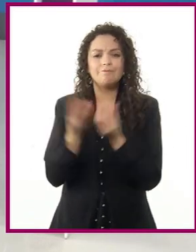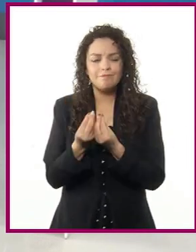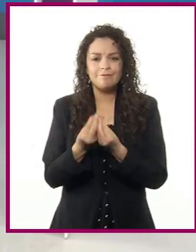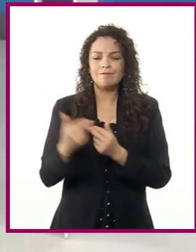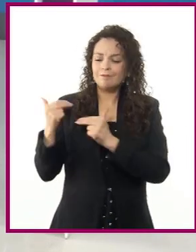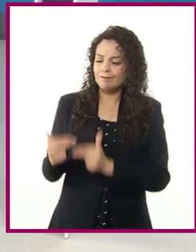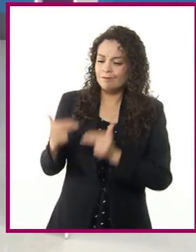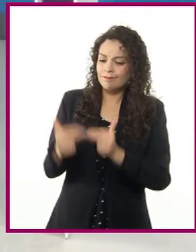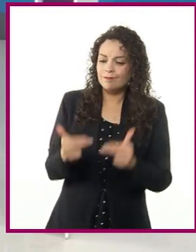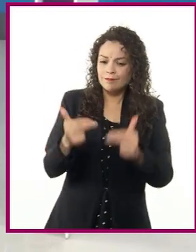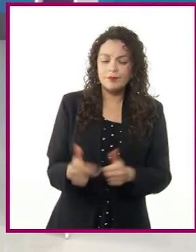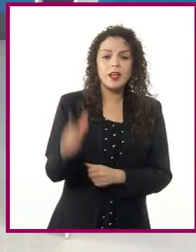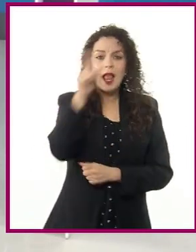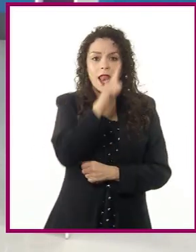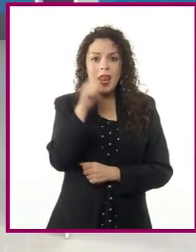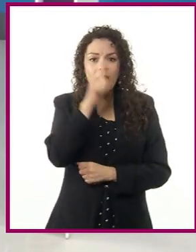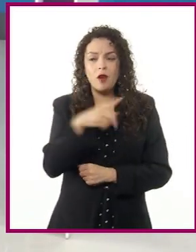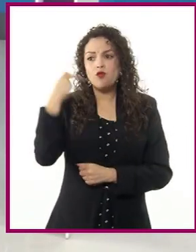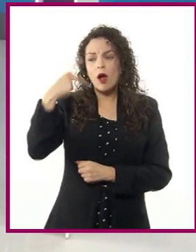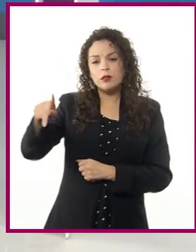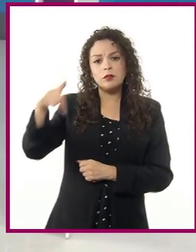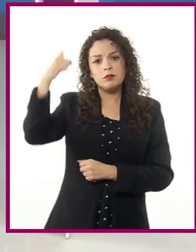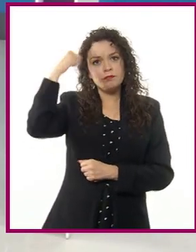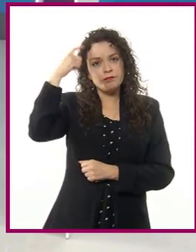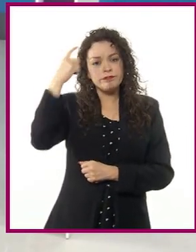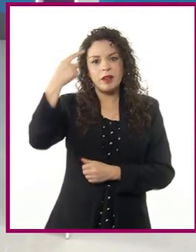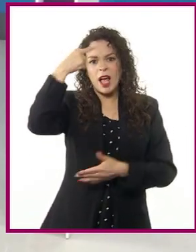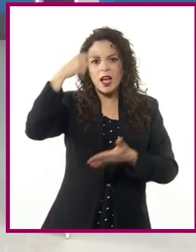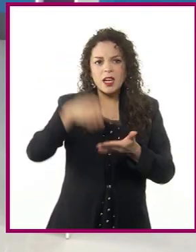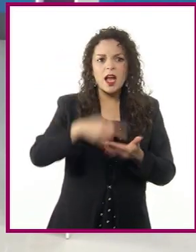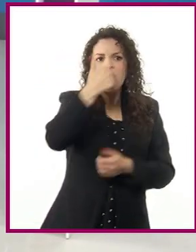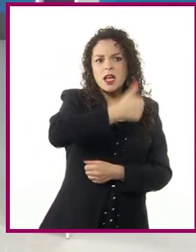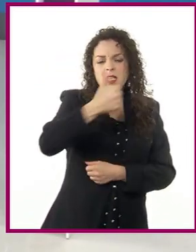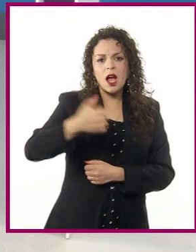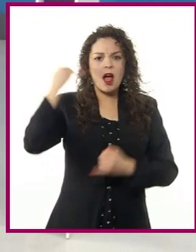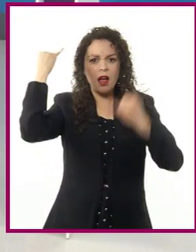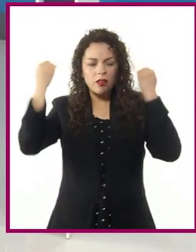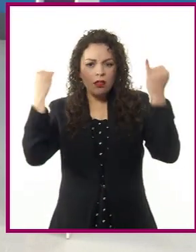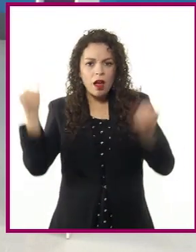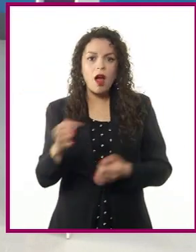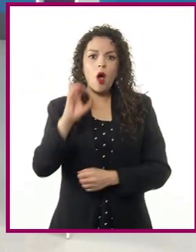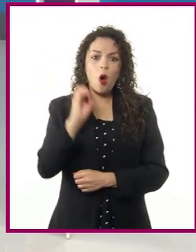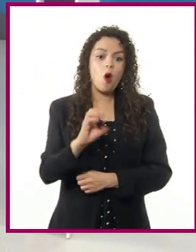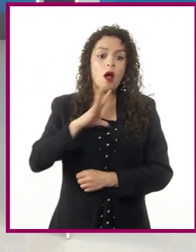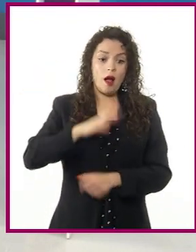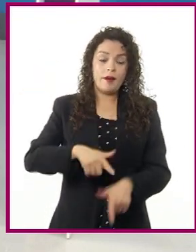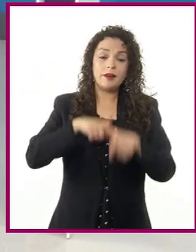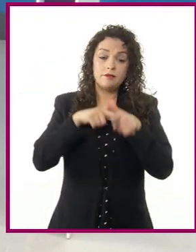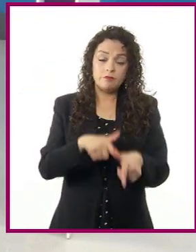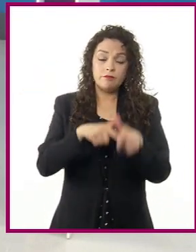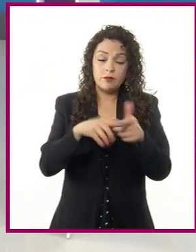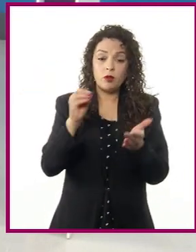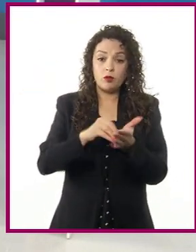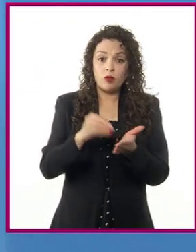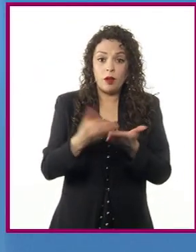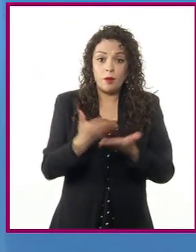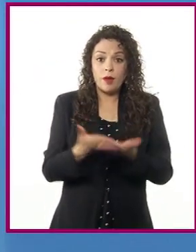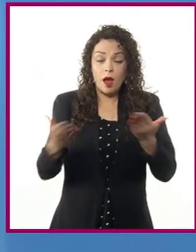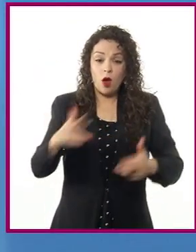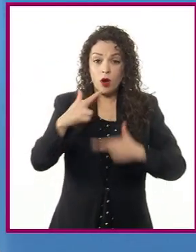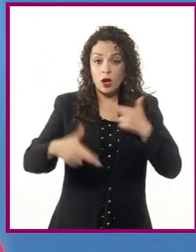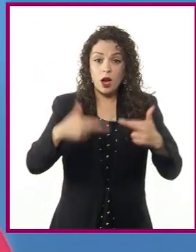tradiciones, lenguas, creencias y manifestaciones artísticas que coexisten e intercambian en cada